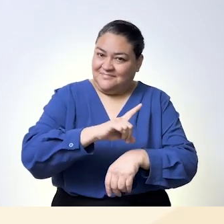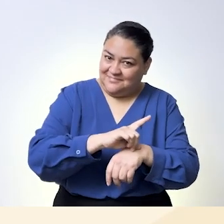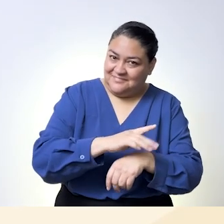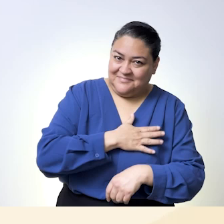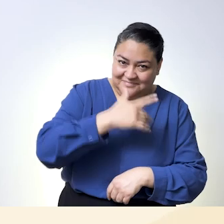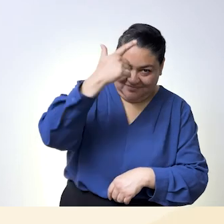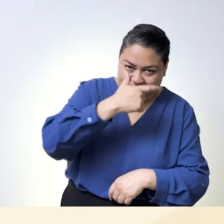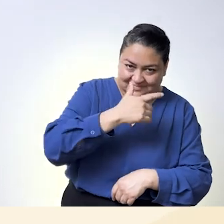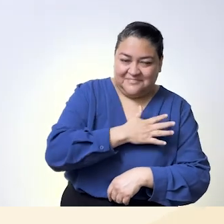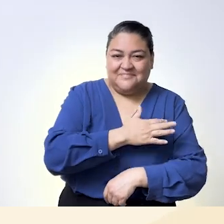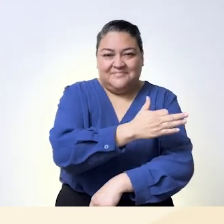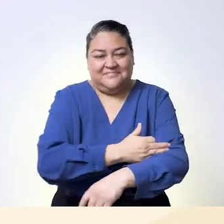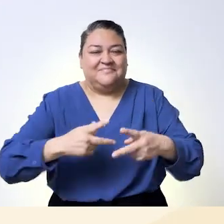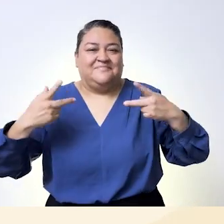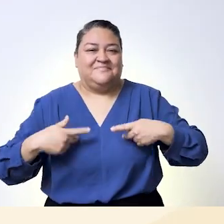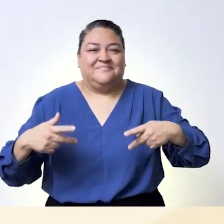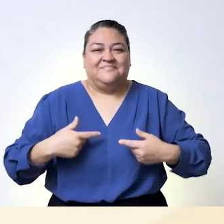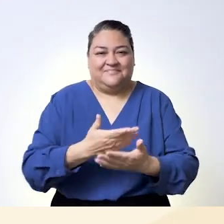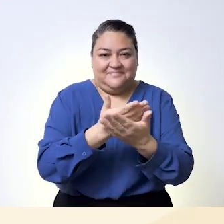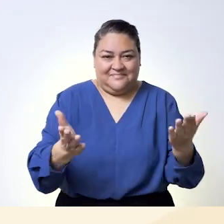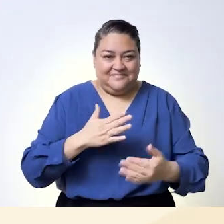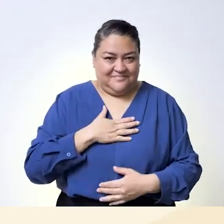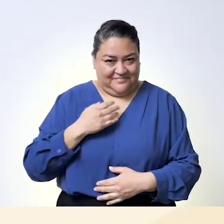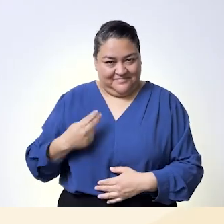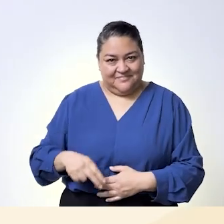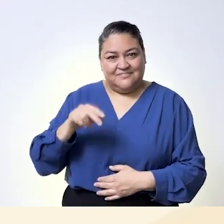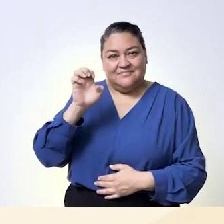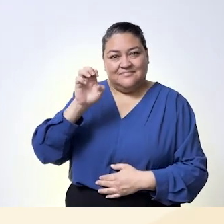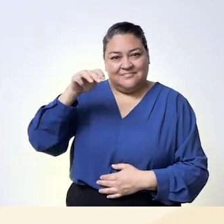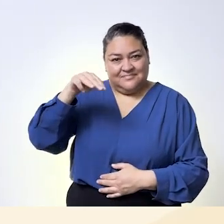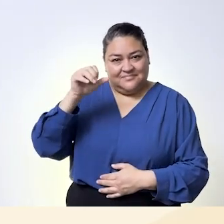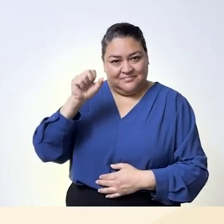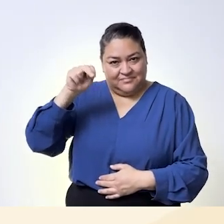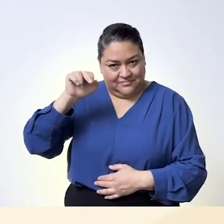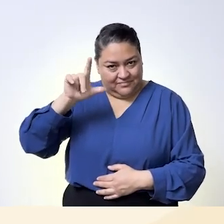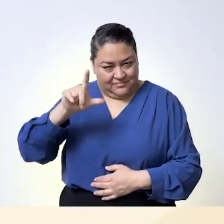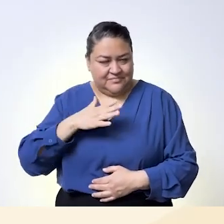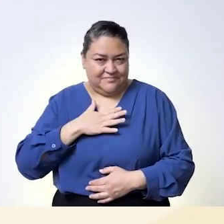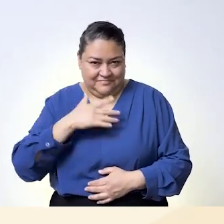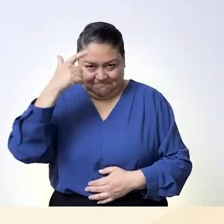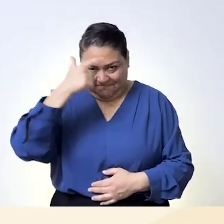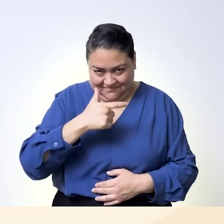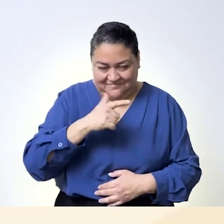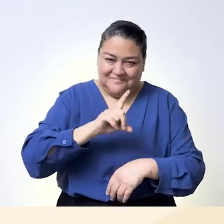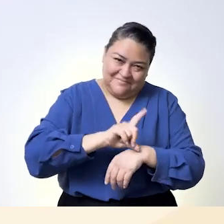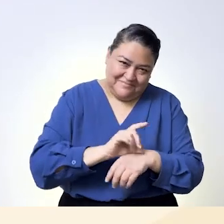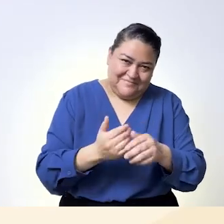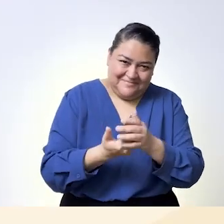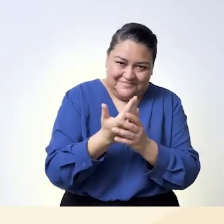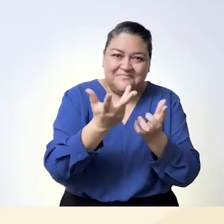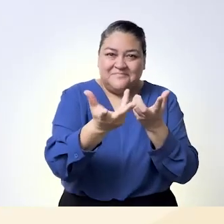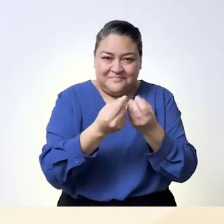Buen día, buena noche, buena tarde a todas, todos y todes. Mi nombre es Vidal Emanuel Méndez y les estaré acompañando esta tarde, esta noche, esta